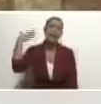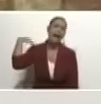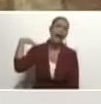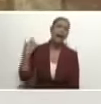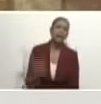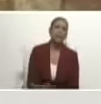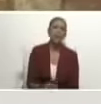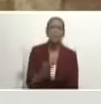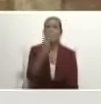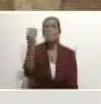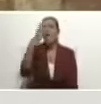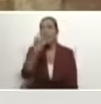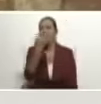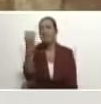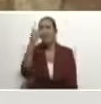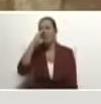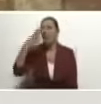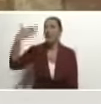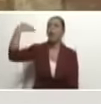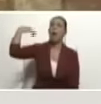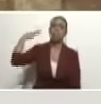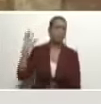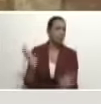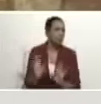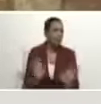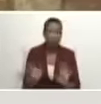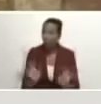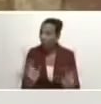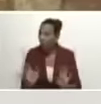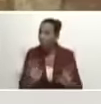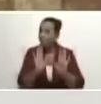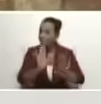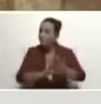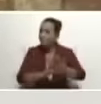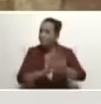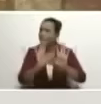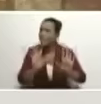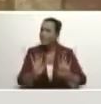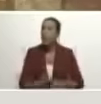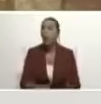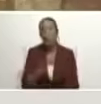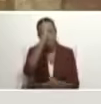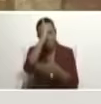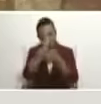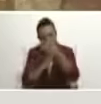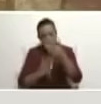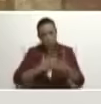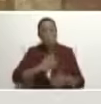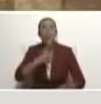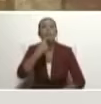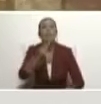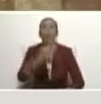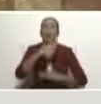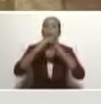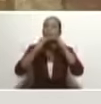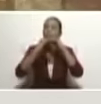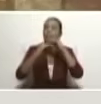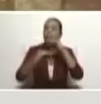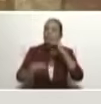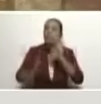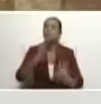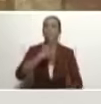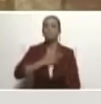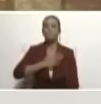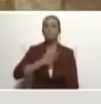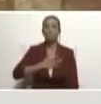Y se lo he dicho. Y tenemos que decirlo con serenidad, con humildad, con tranquilidad.